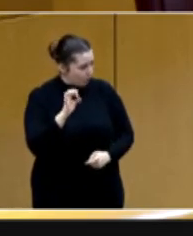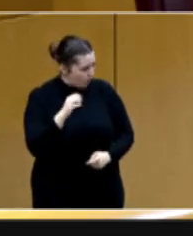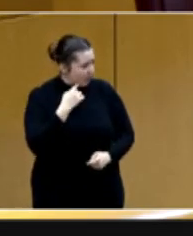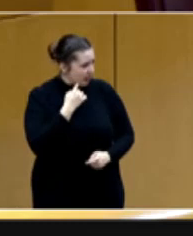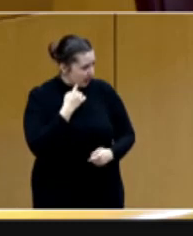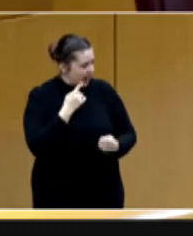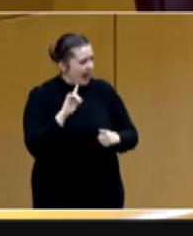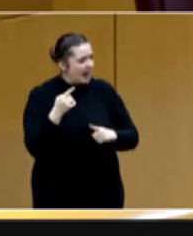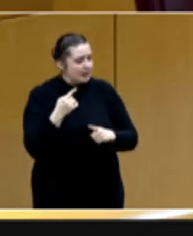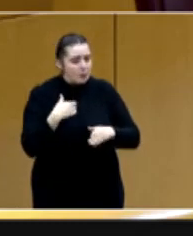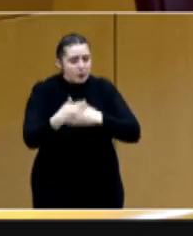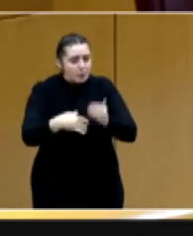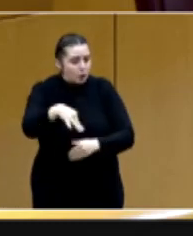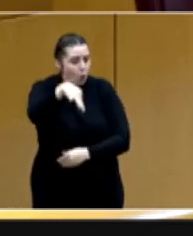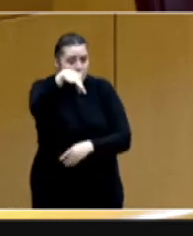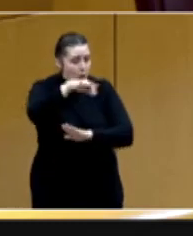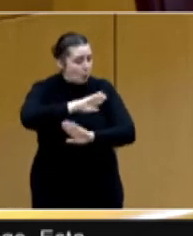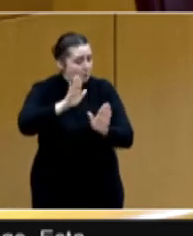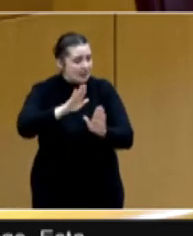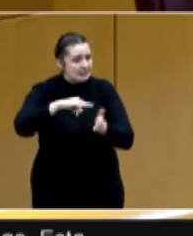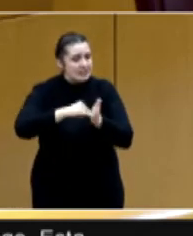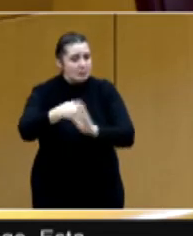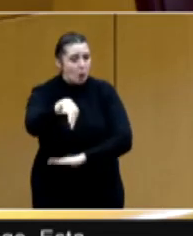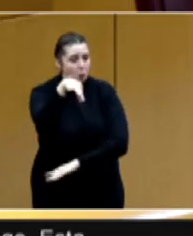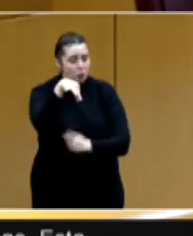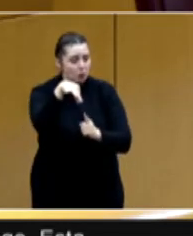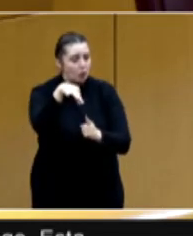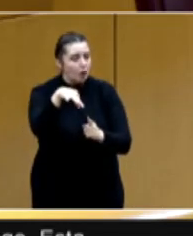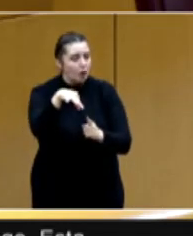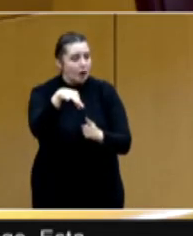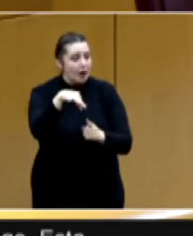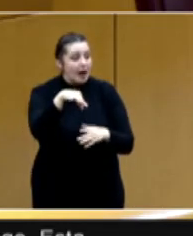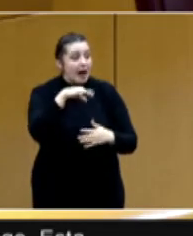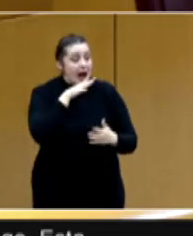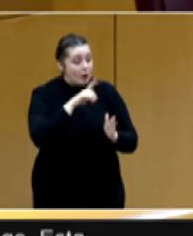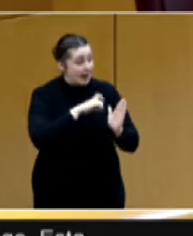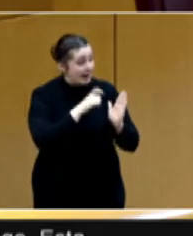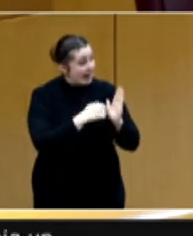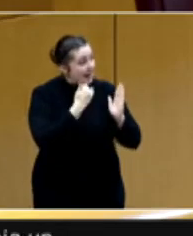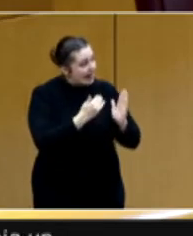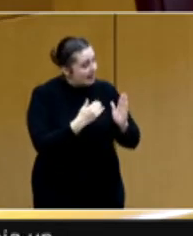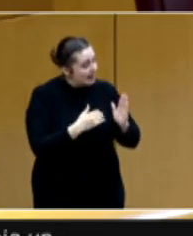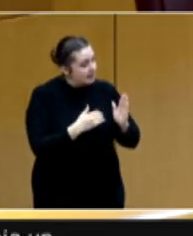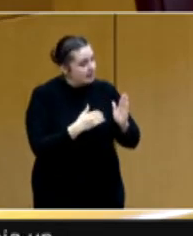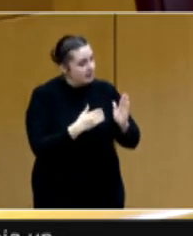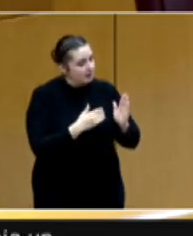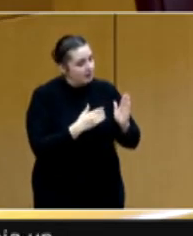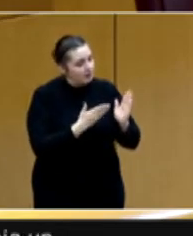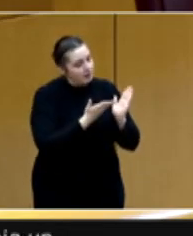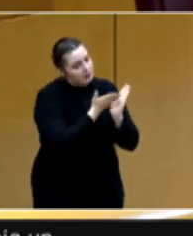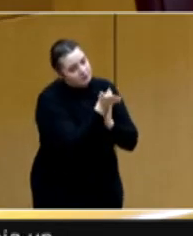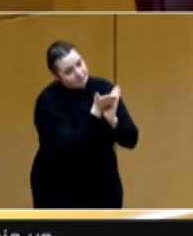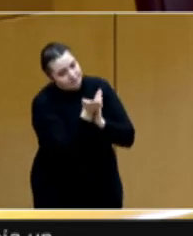procedimiento una única vía un único sistema en la actualidad esta Norma establece una pluralidad de